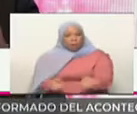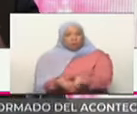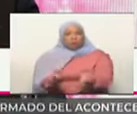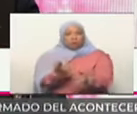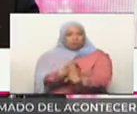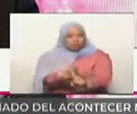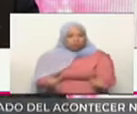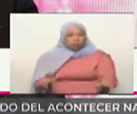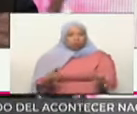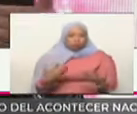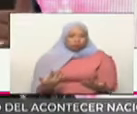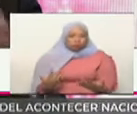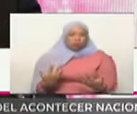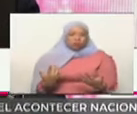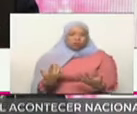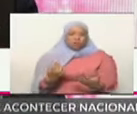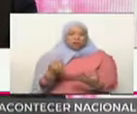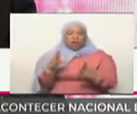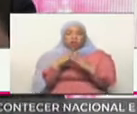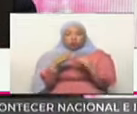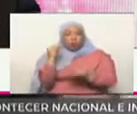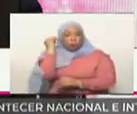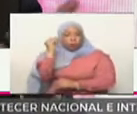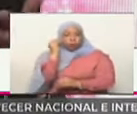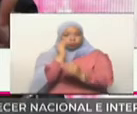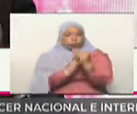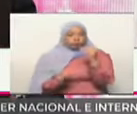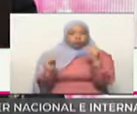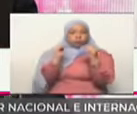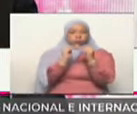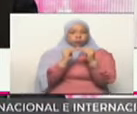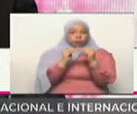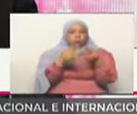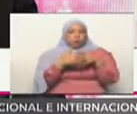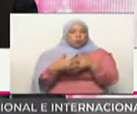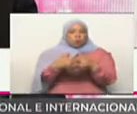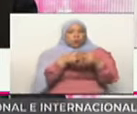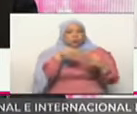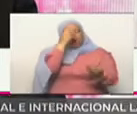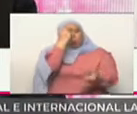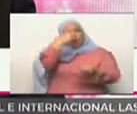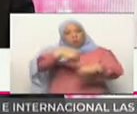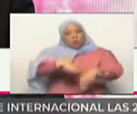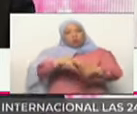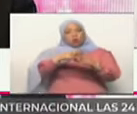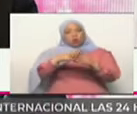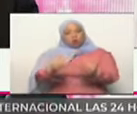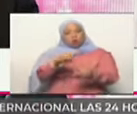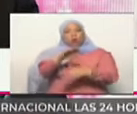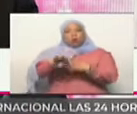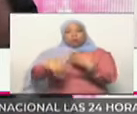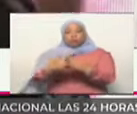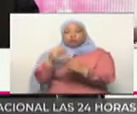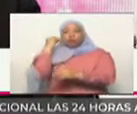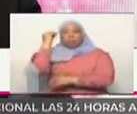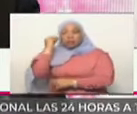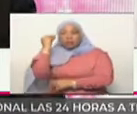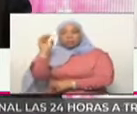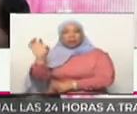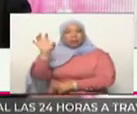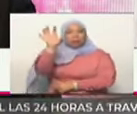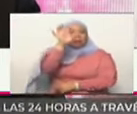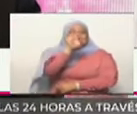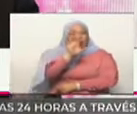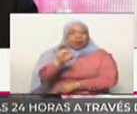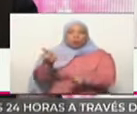pensamiento único, el consenso de Washington. Y el imperialismo y sus aliados, sus